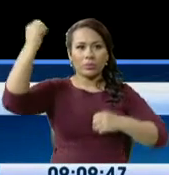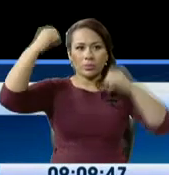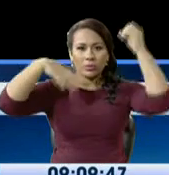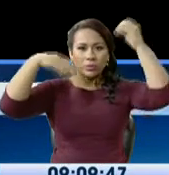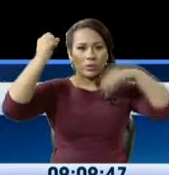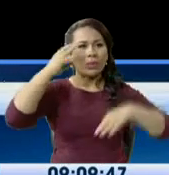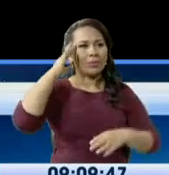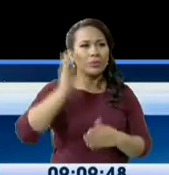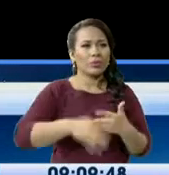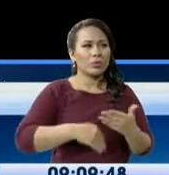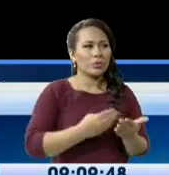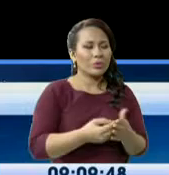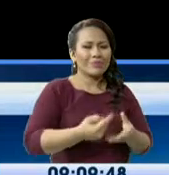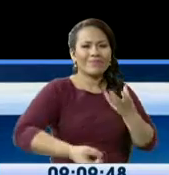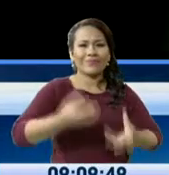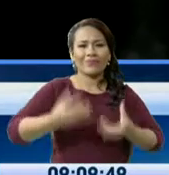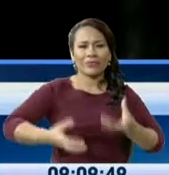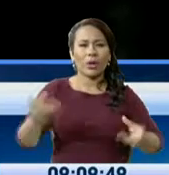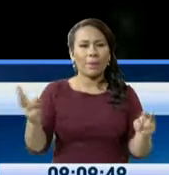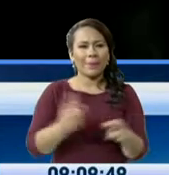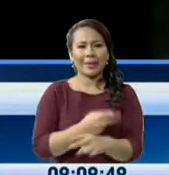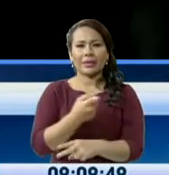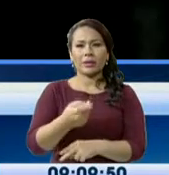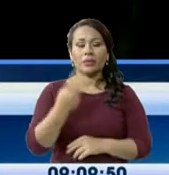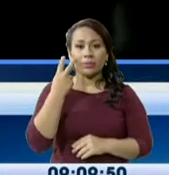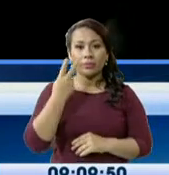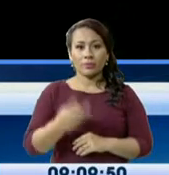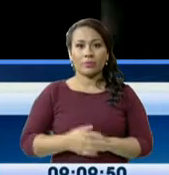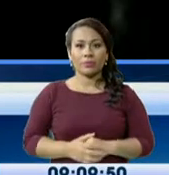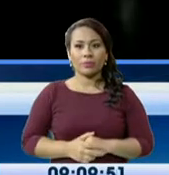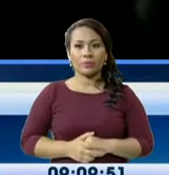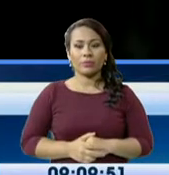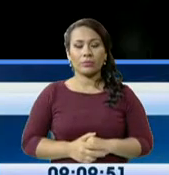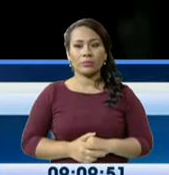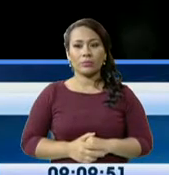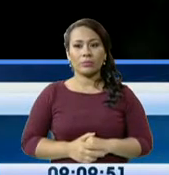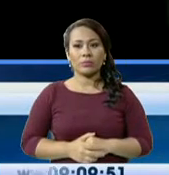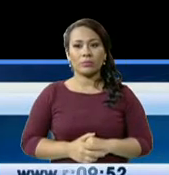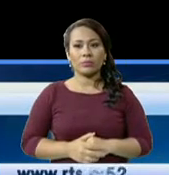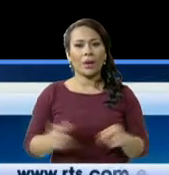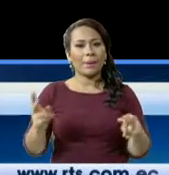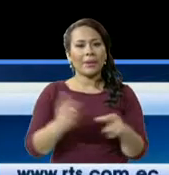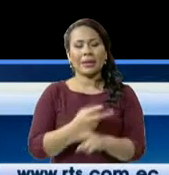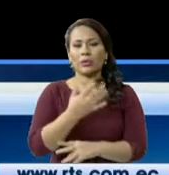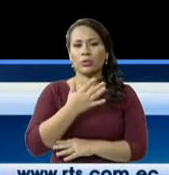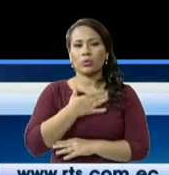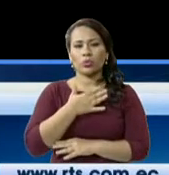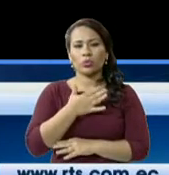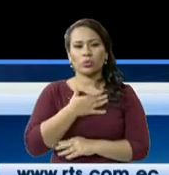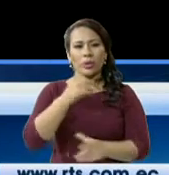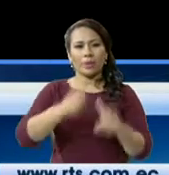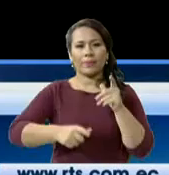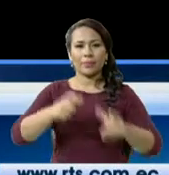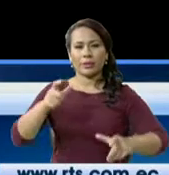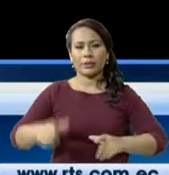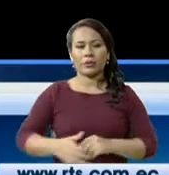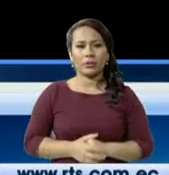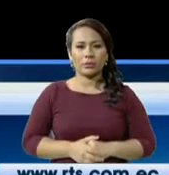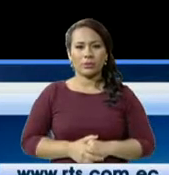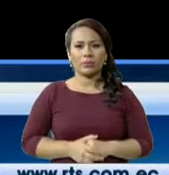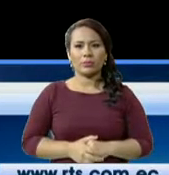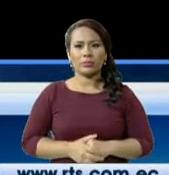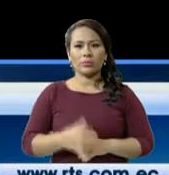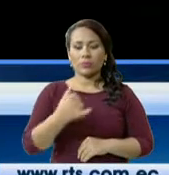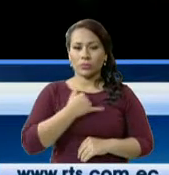vieron que estaban ya encima las candelas. Entonces eso era la comen los sustos de todas las personas, toda la claro. Vecindad. Aunque yo lo que yo sí